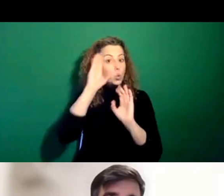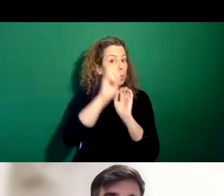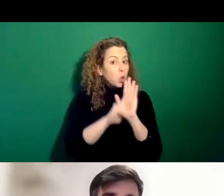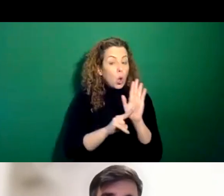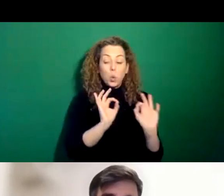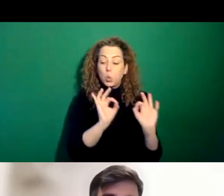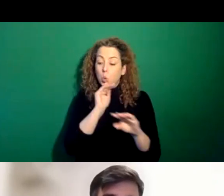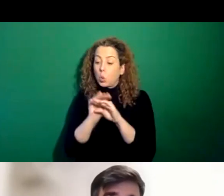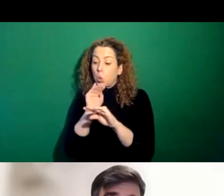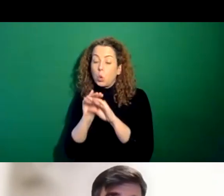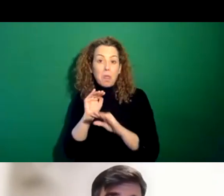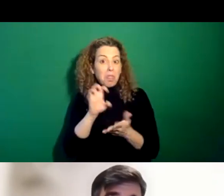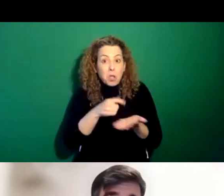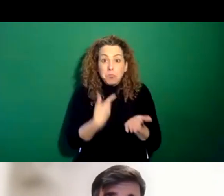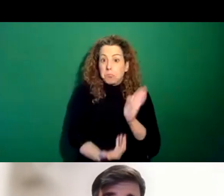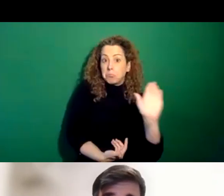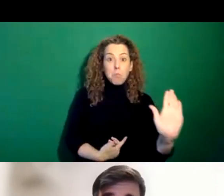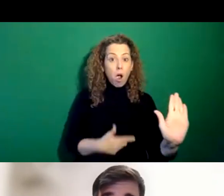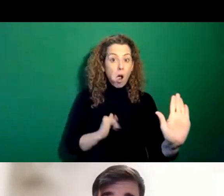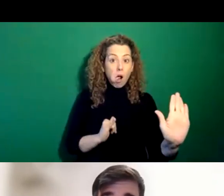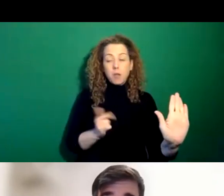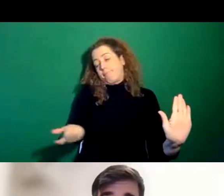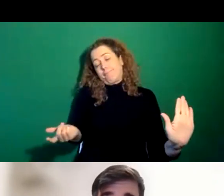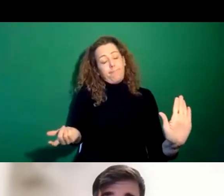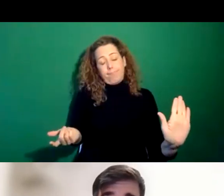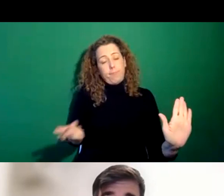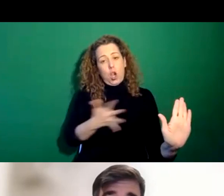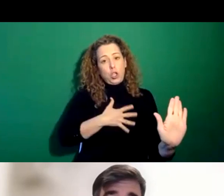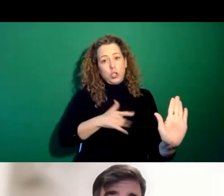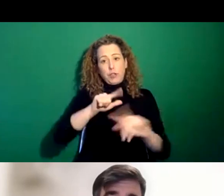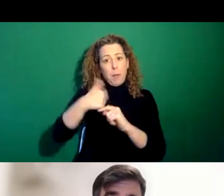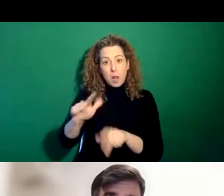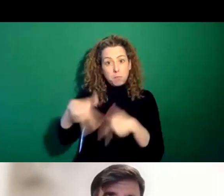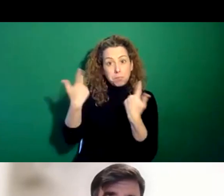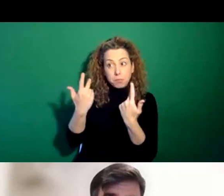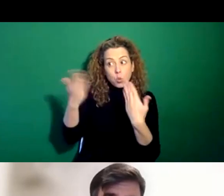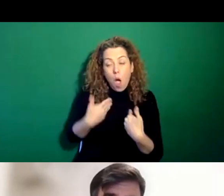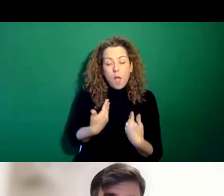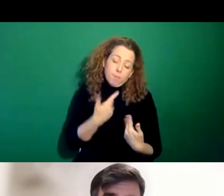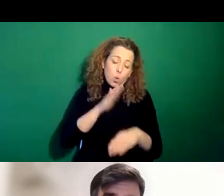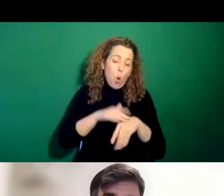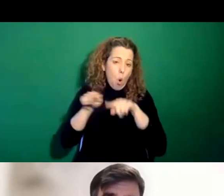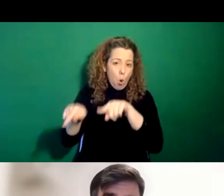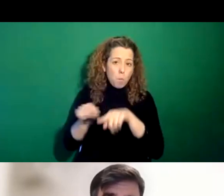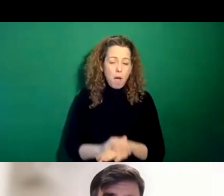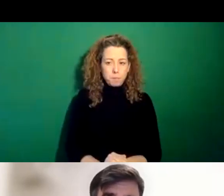y demás, se puede alegar esa falta de permiso por parte de los familiares.